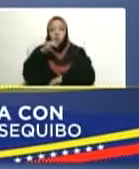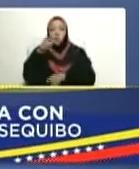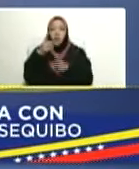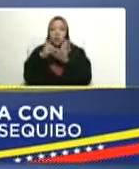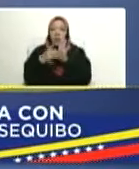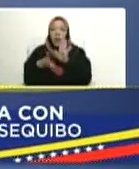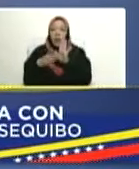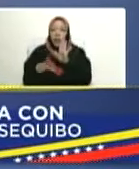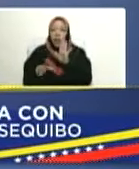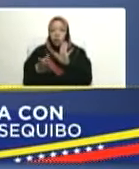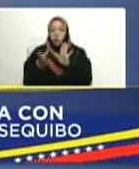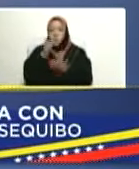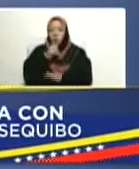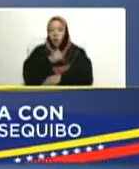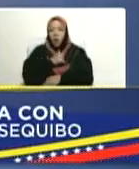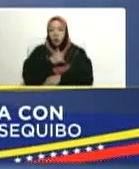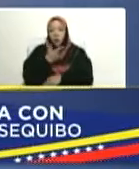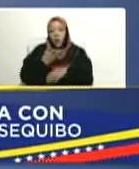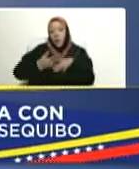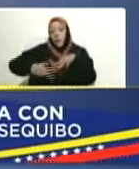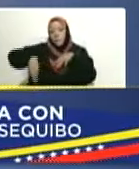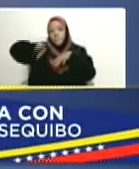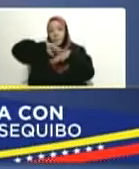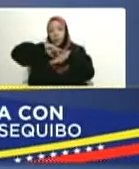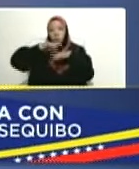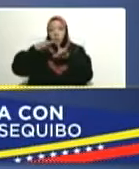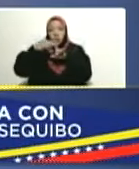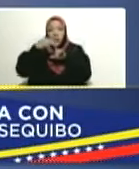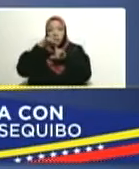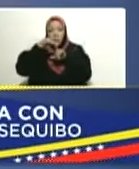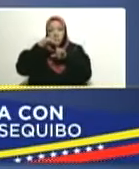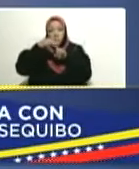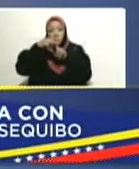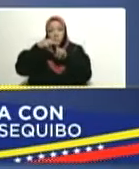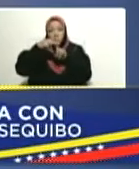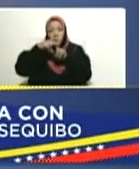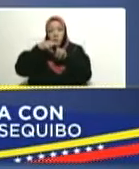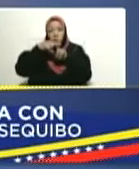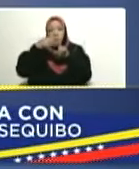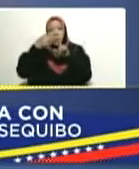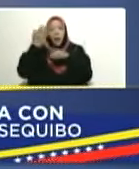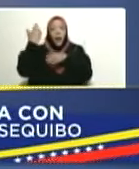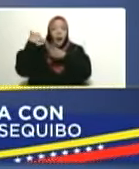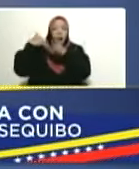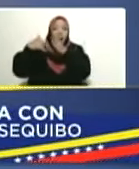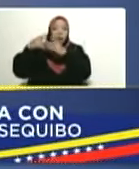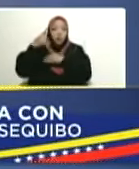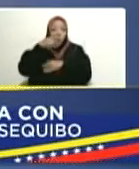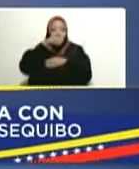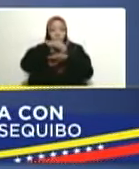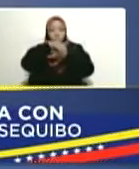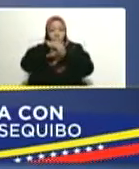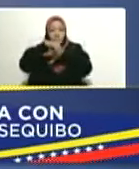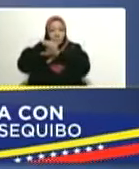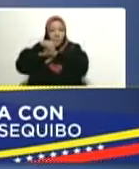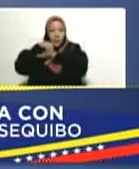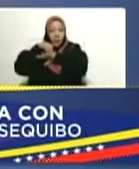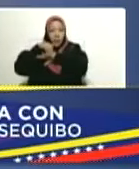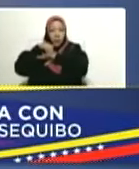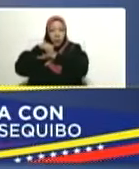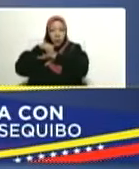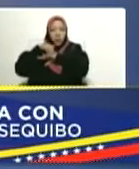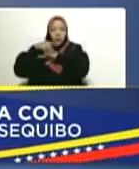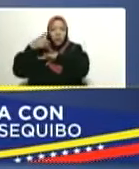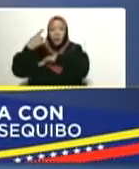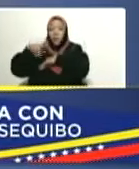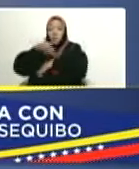Nos llevaron a la peor de las situaciones. Y los imperios de entonces, el imperio británico,